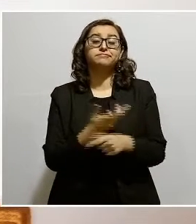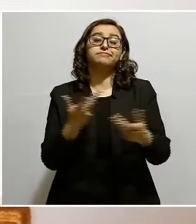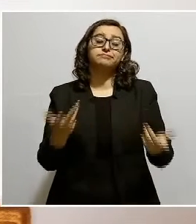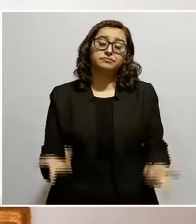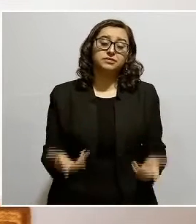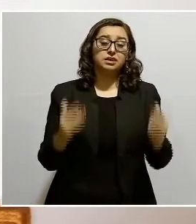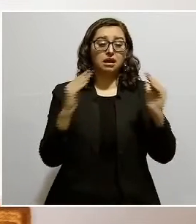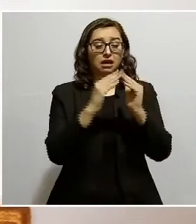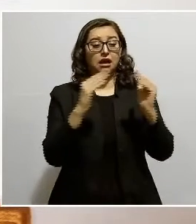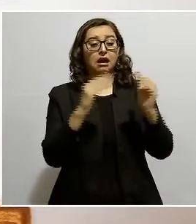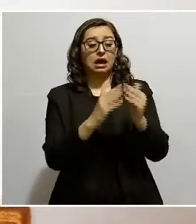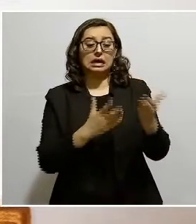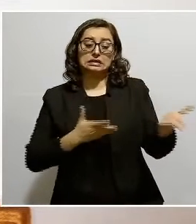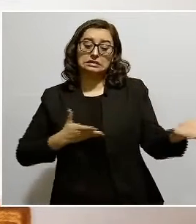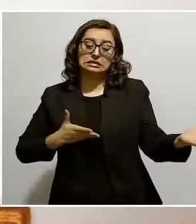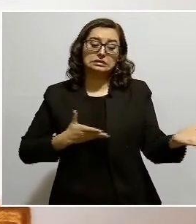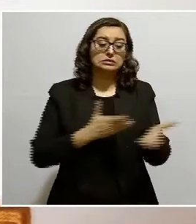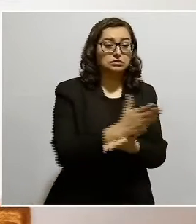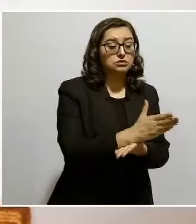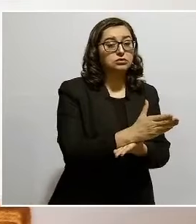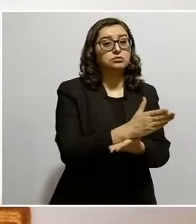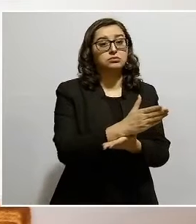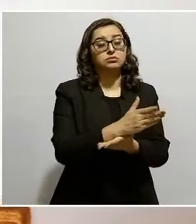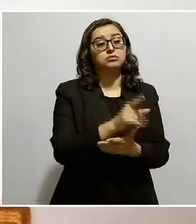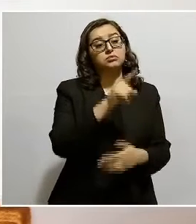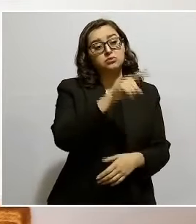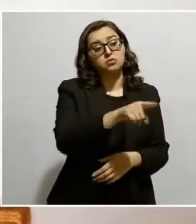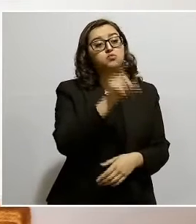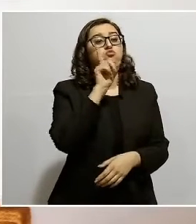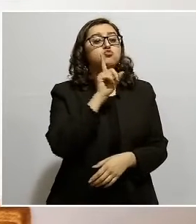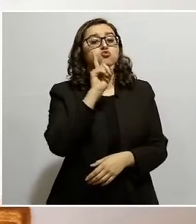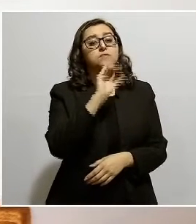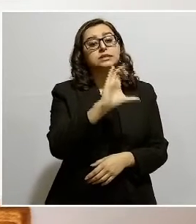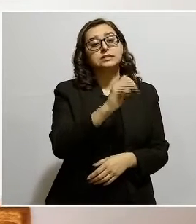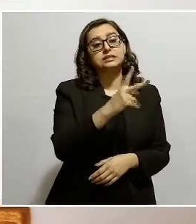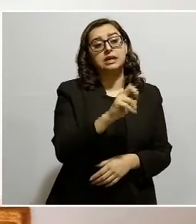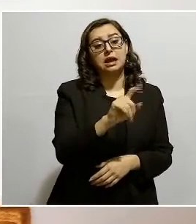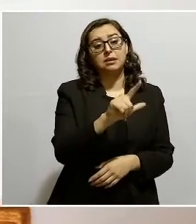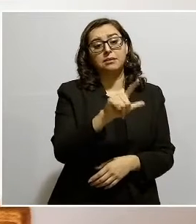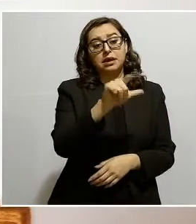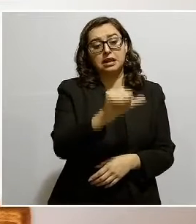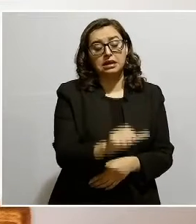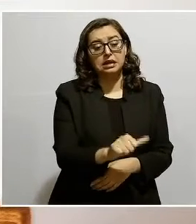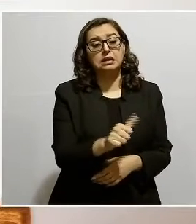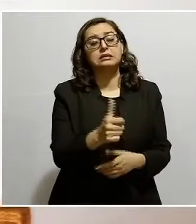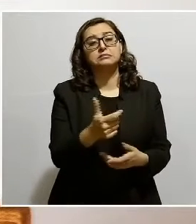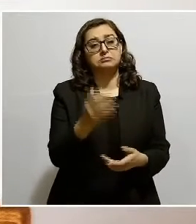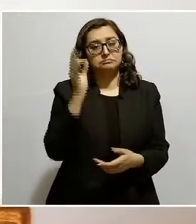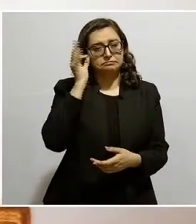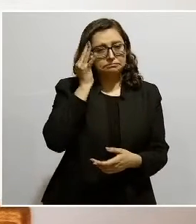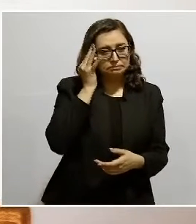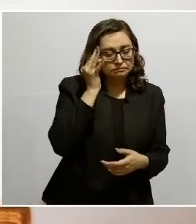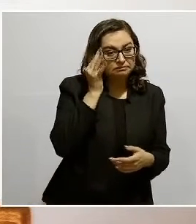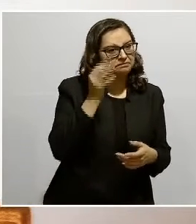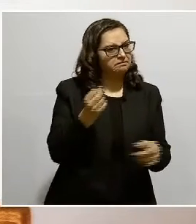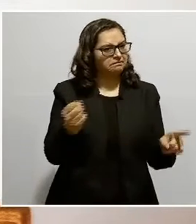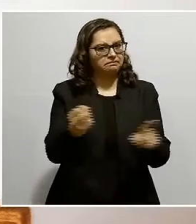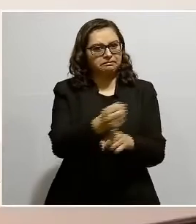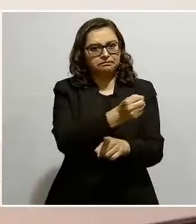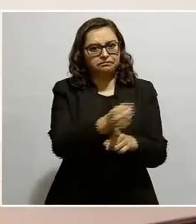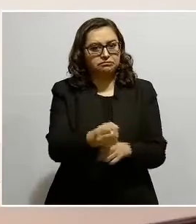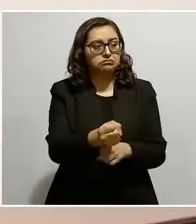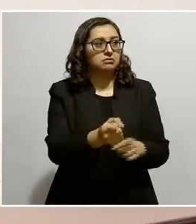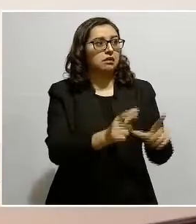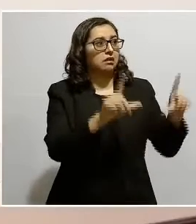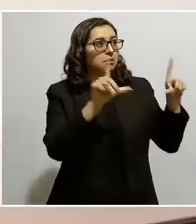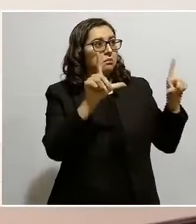casa, maniataron a Chabelita, su fiel acompañante y ama de llaves, y se robaron las pinturas.